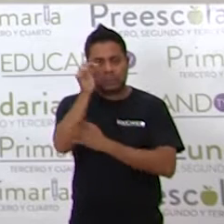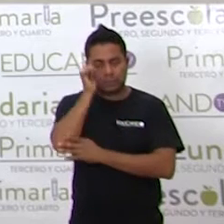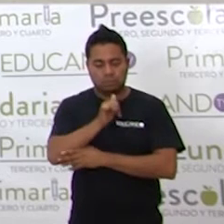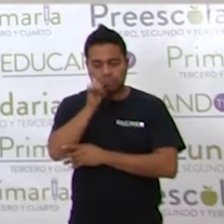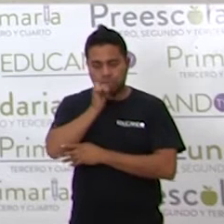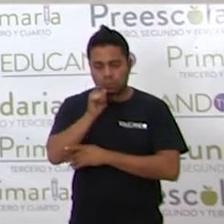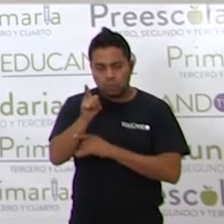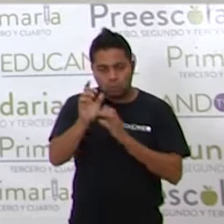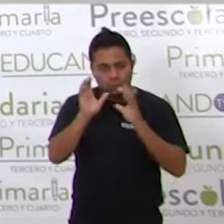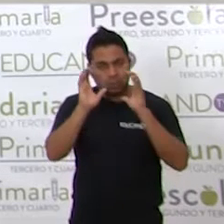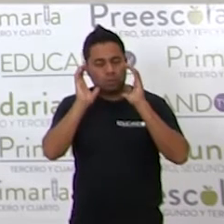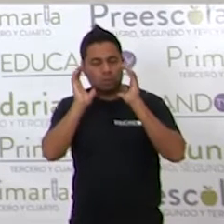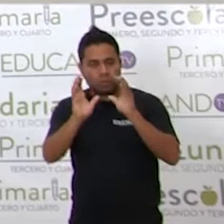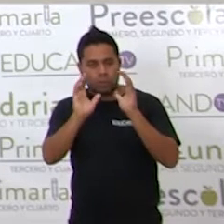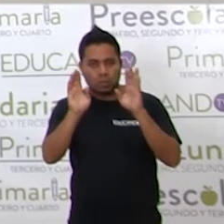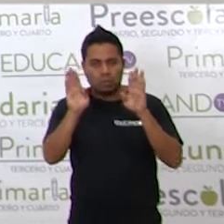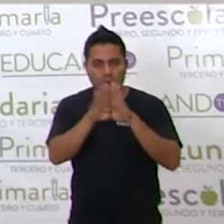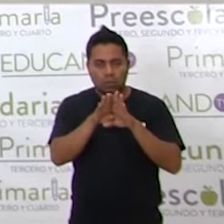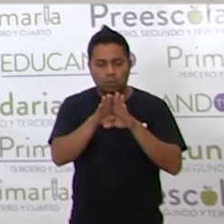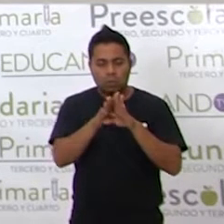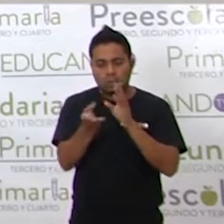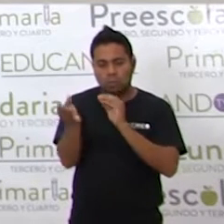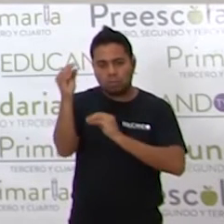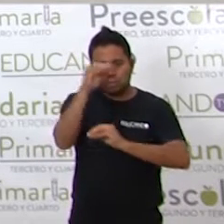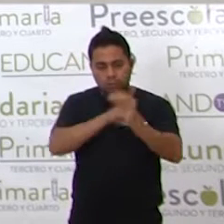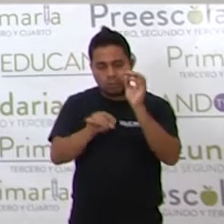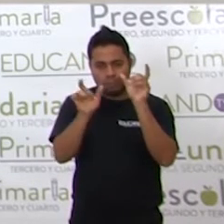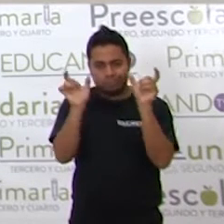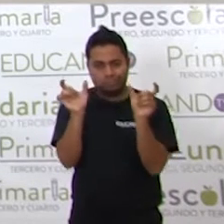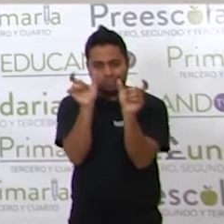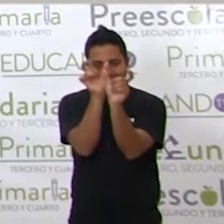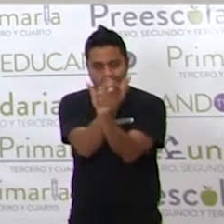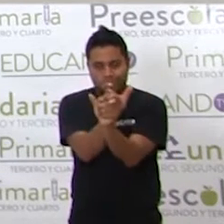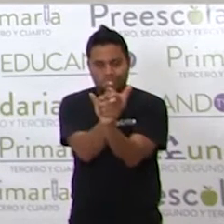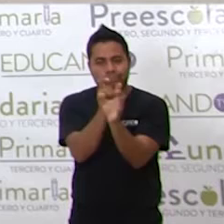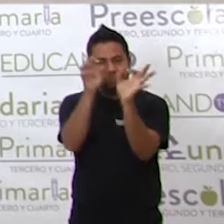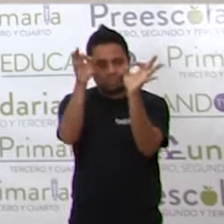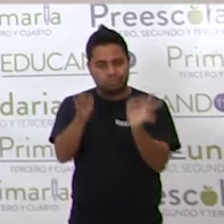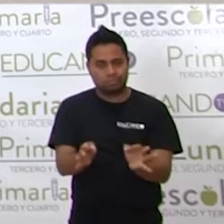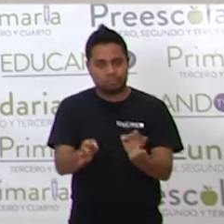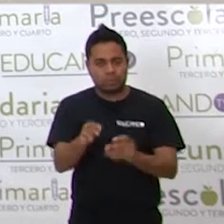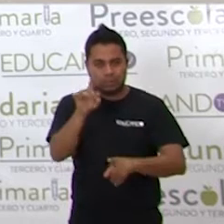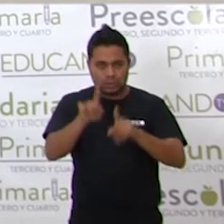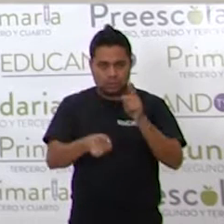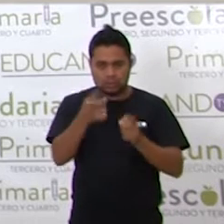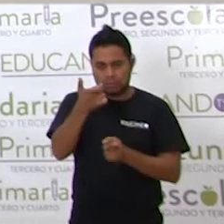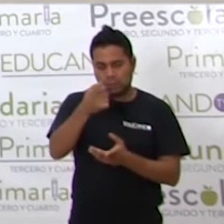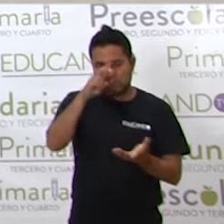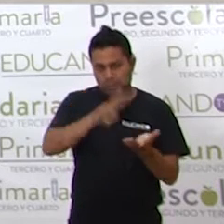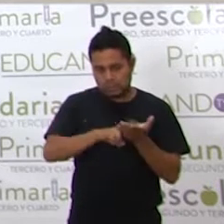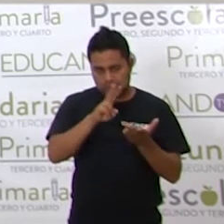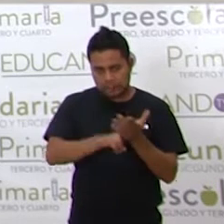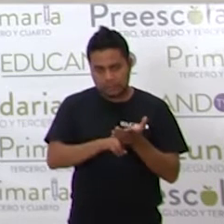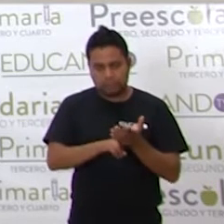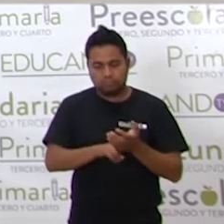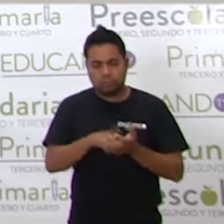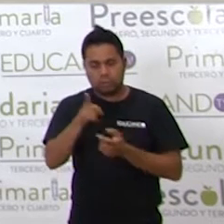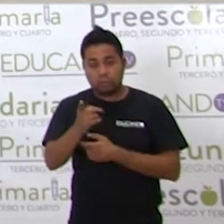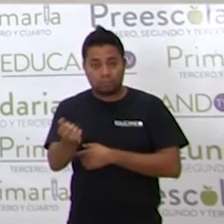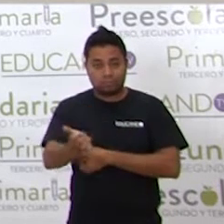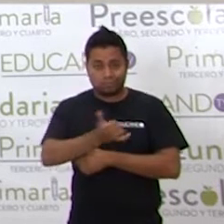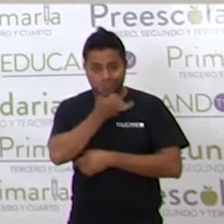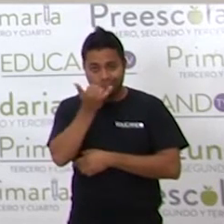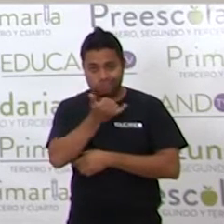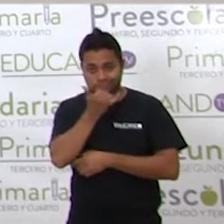ten cuidado en colocar correctamente esas cantidades de acuerdo a su valor posicional, porque si no lo haces